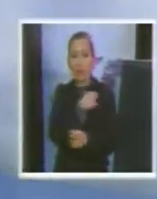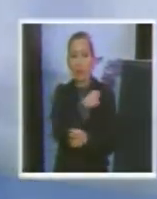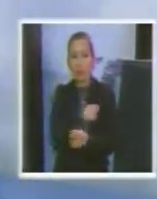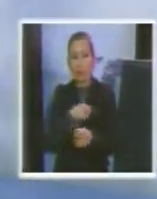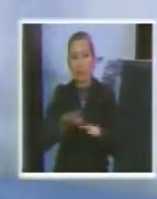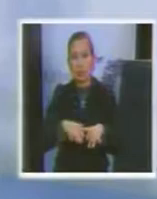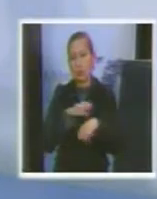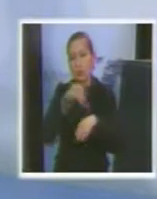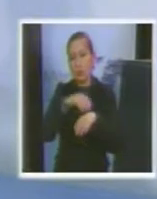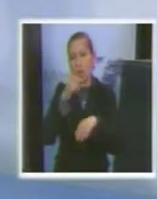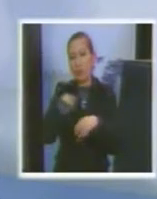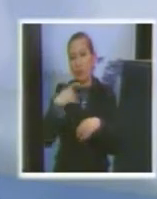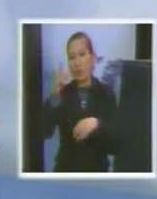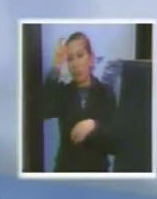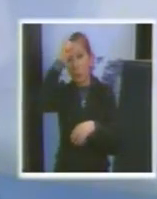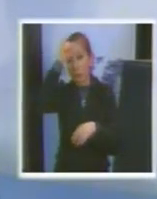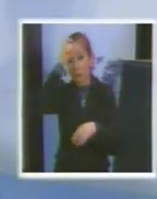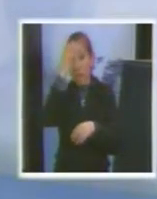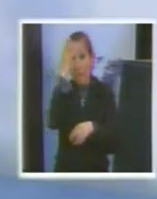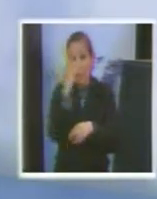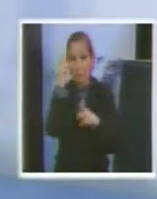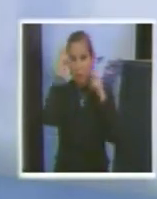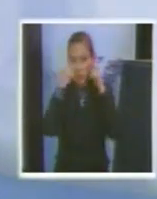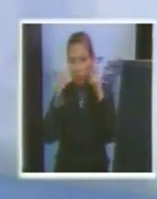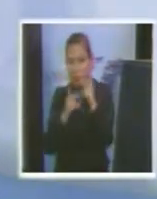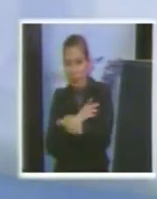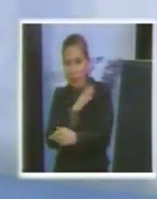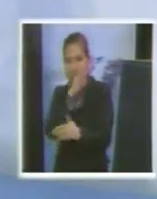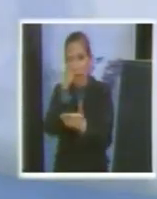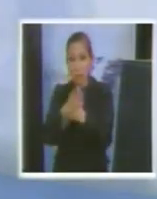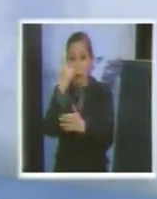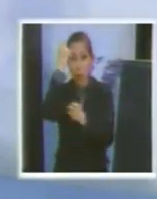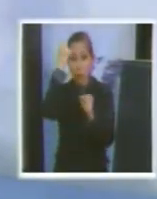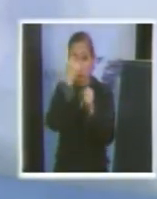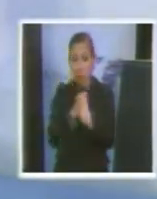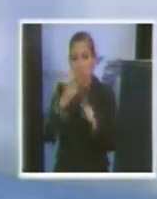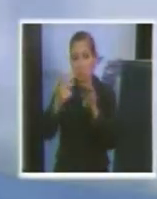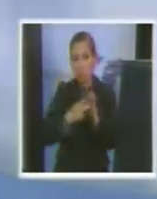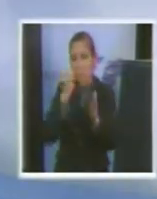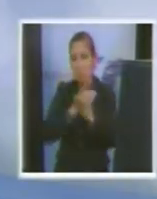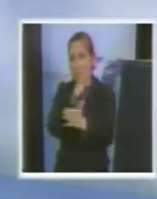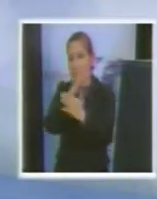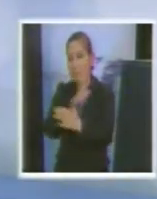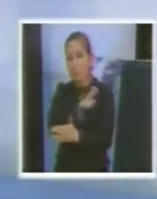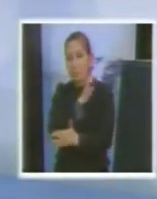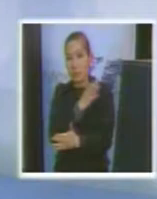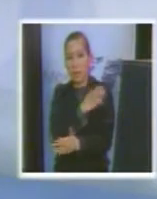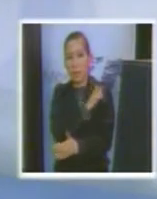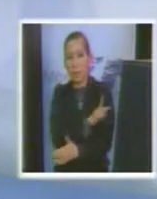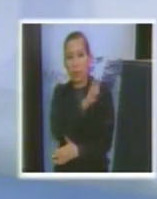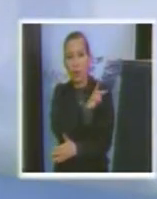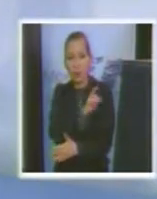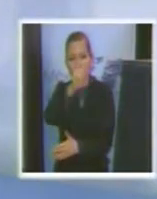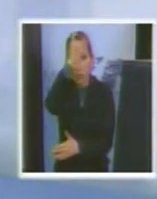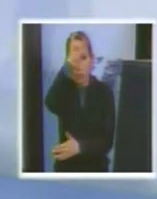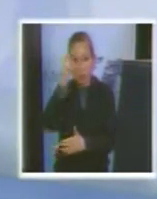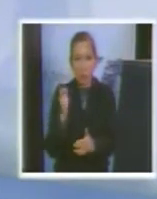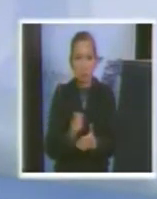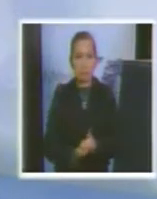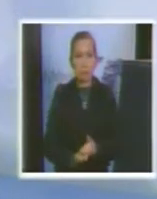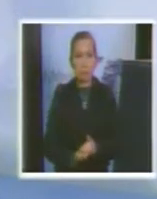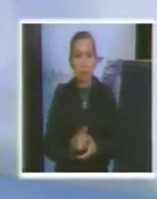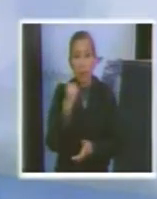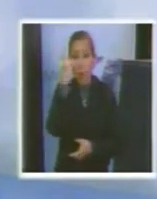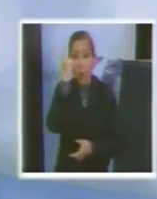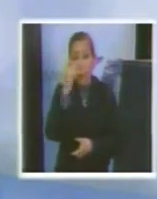Turquía. 3 visitas de Estado realizadas el año pasado: España, Portugal y Turquía.